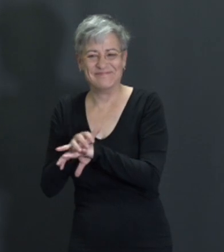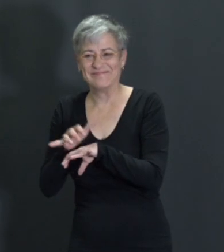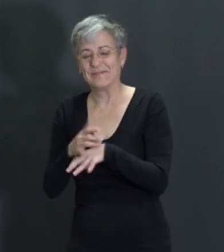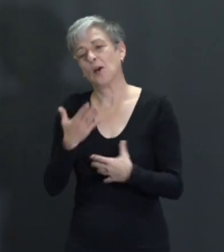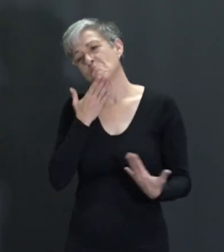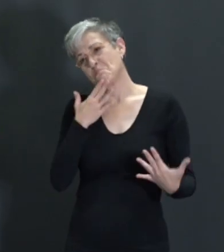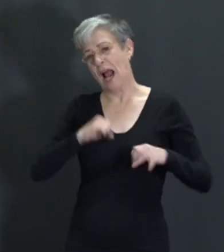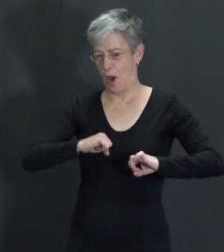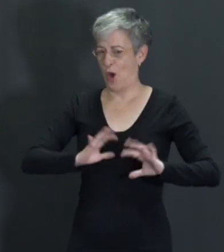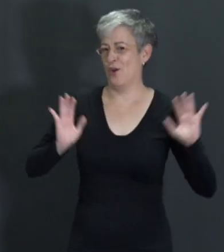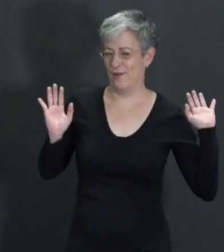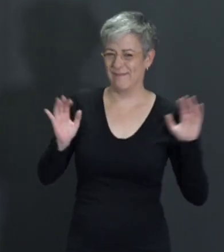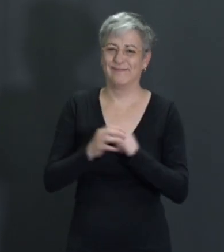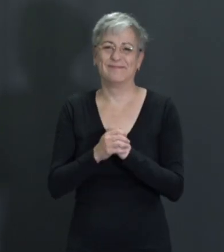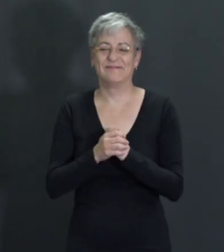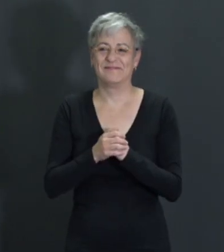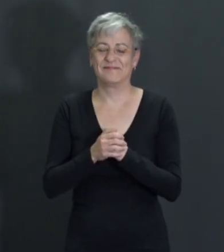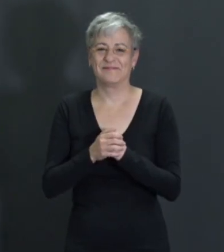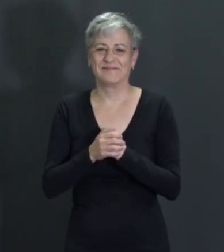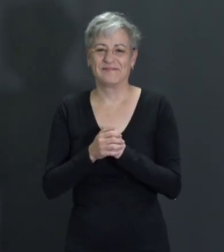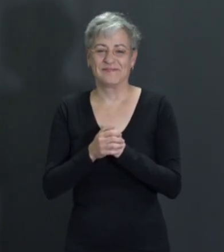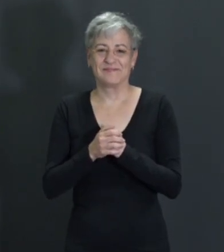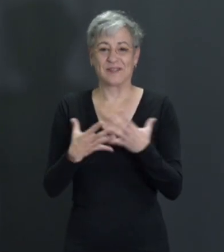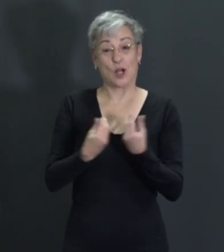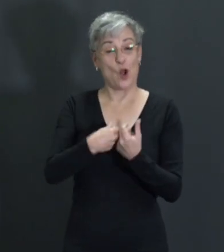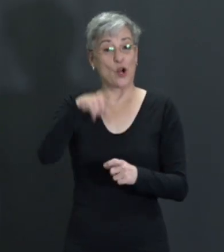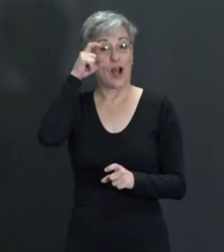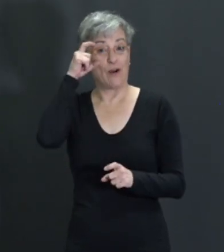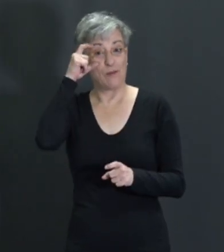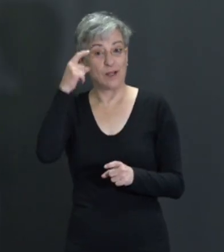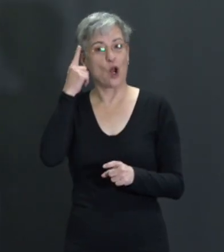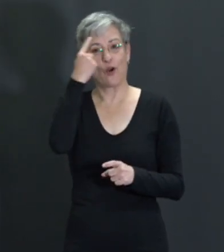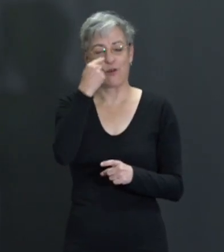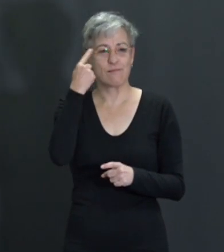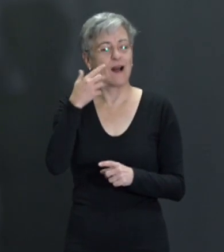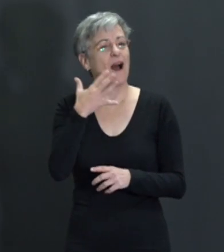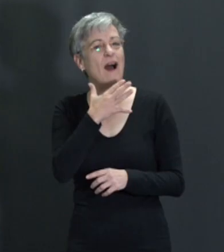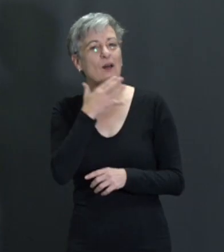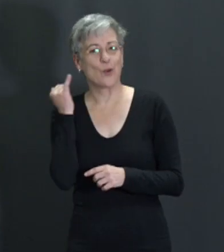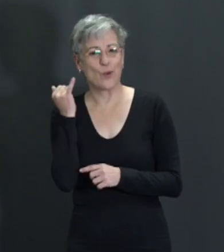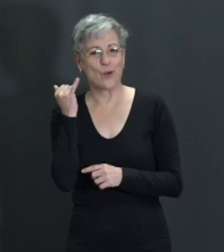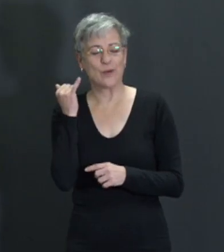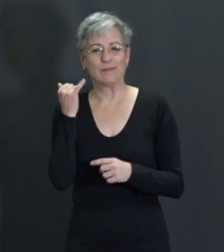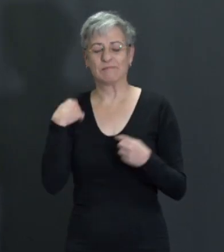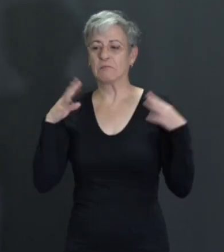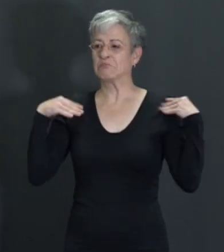mujer mayor. Una mujer mayor. Con gafas color azul, con un chal